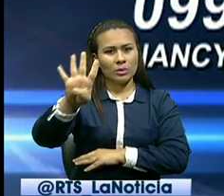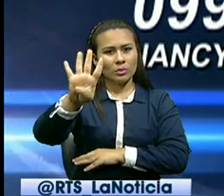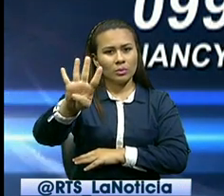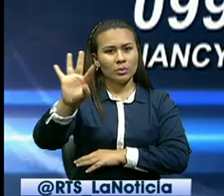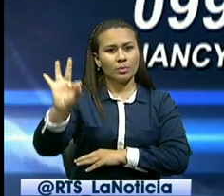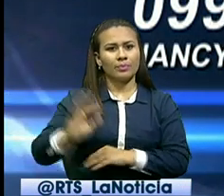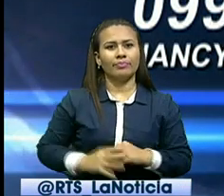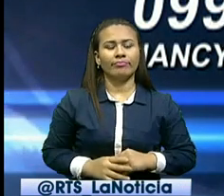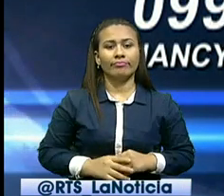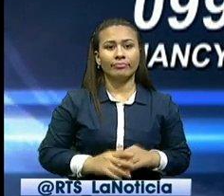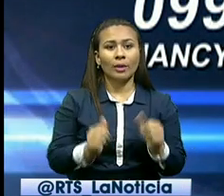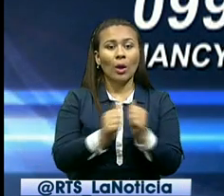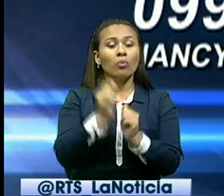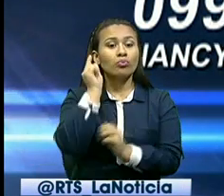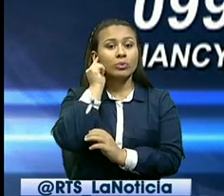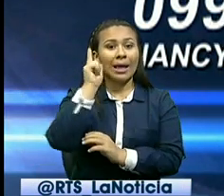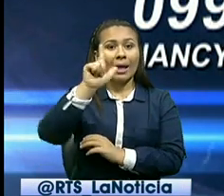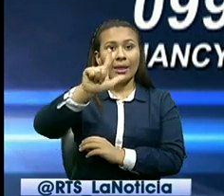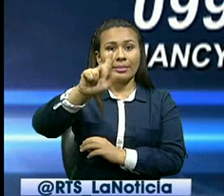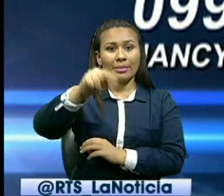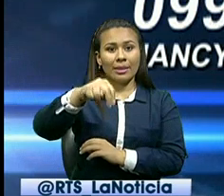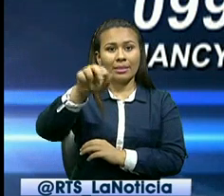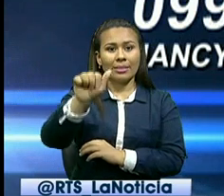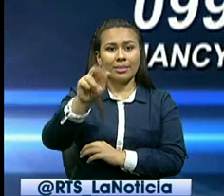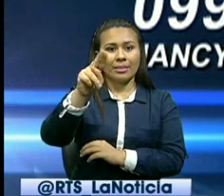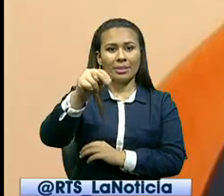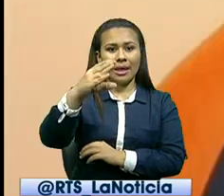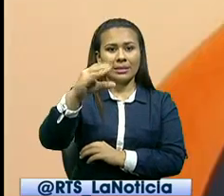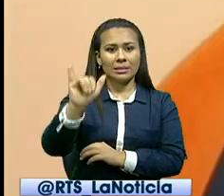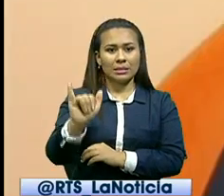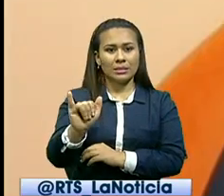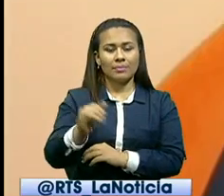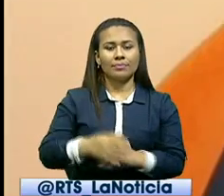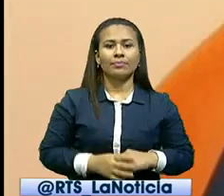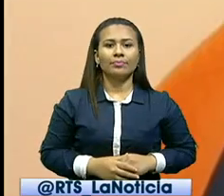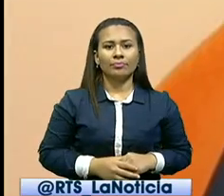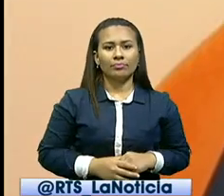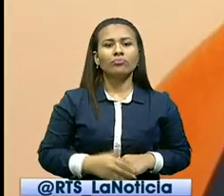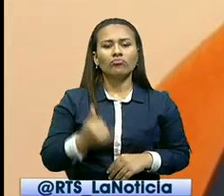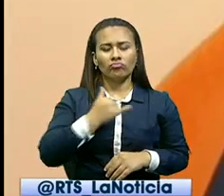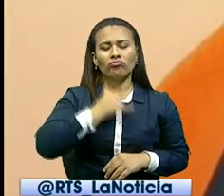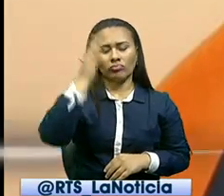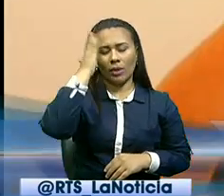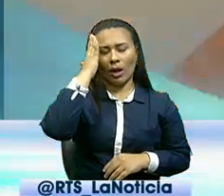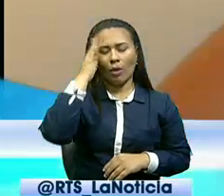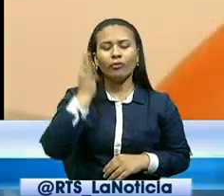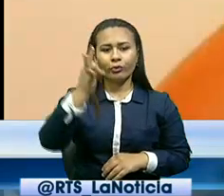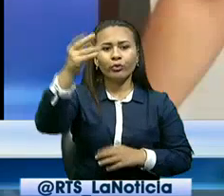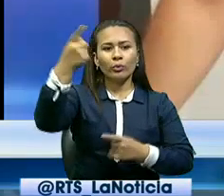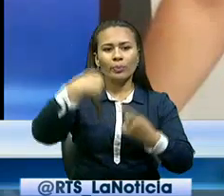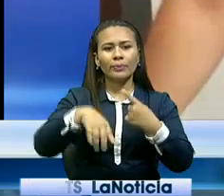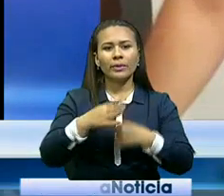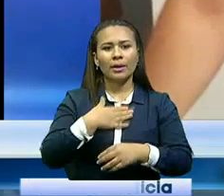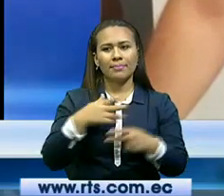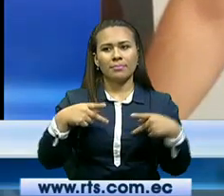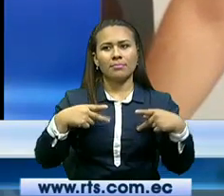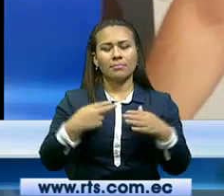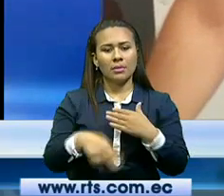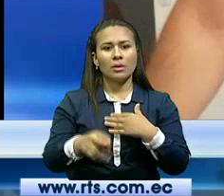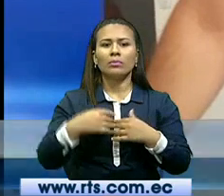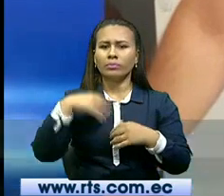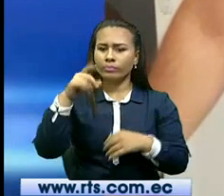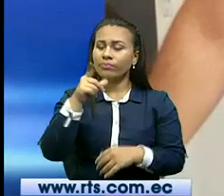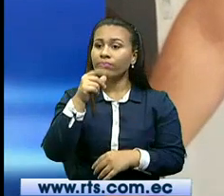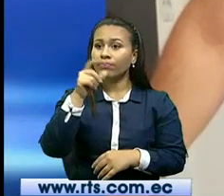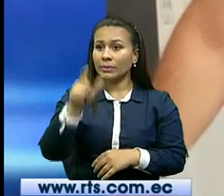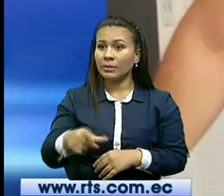099-615449 con la señora Nancy Morillo, madre del joven. Es que va a aparecer, tiene que aparecer, me lo tienen, si alguien lo tiene,